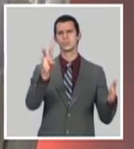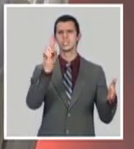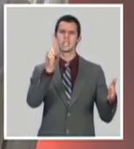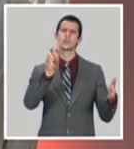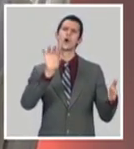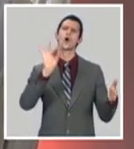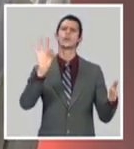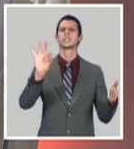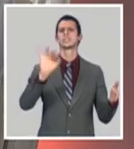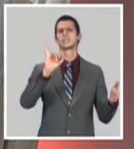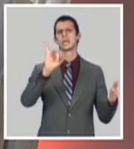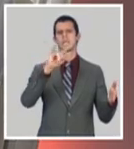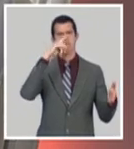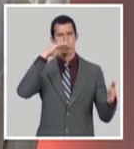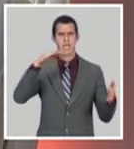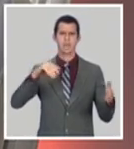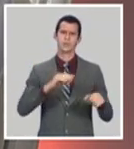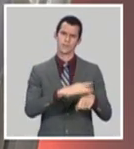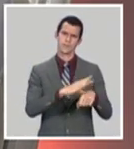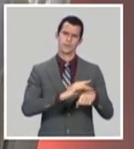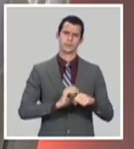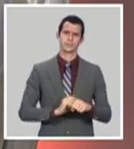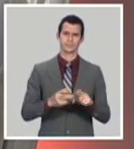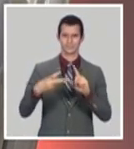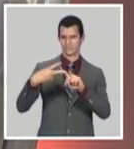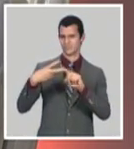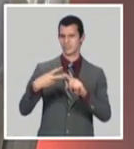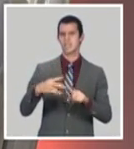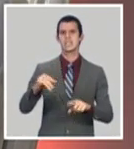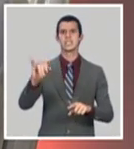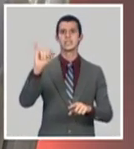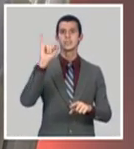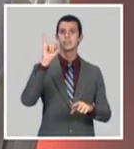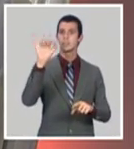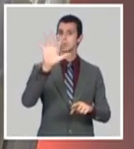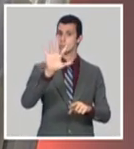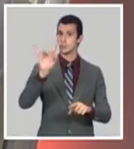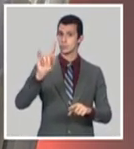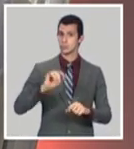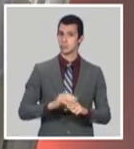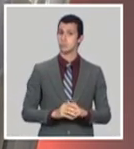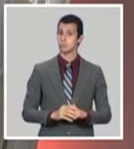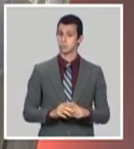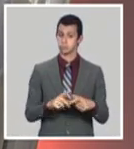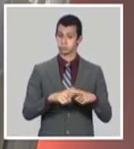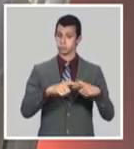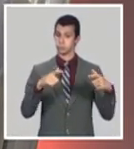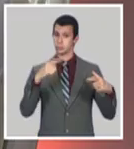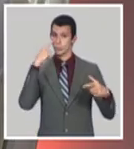la segunda etapa fueron 659 los niños. En la tercera etapa,